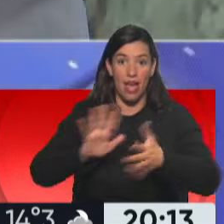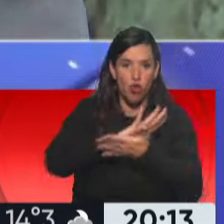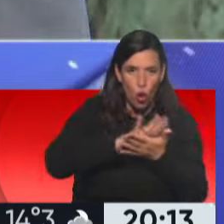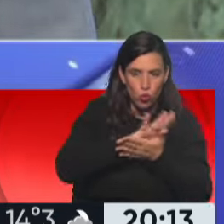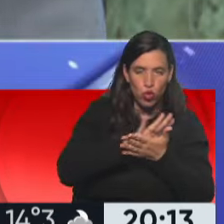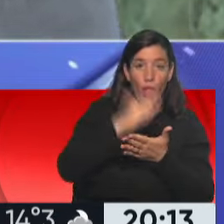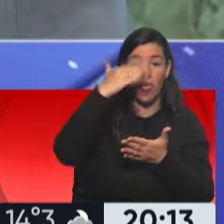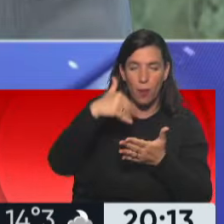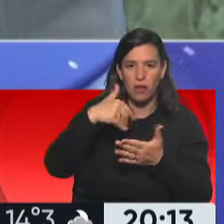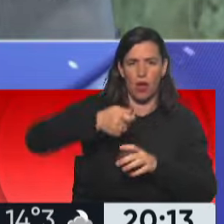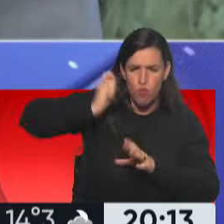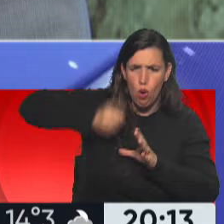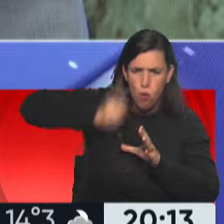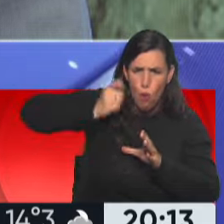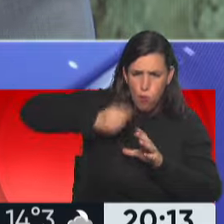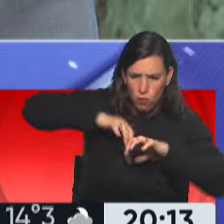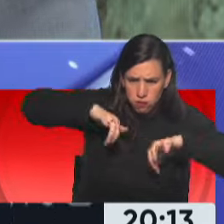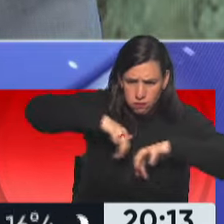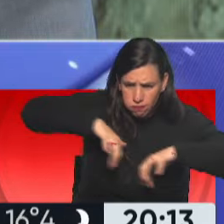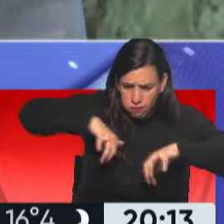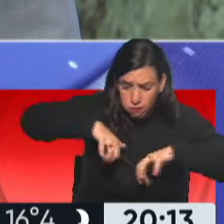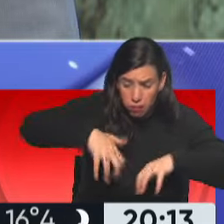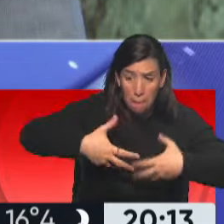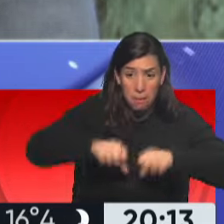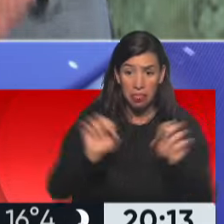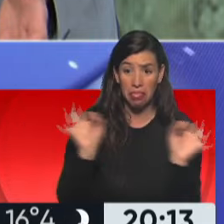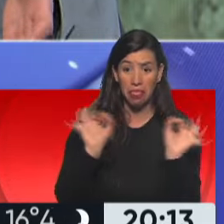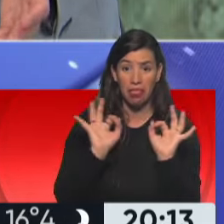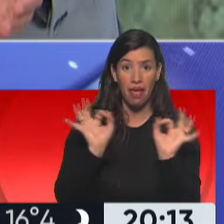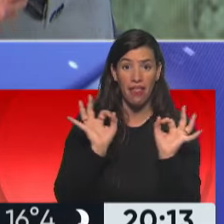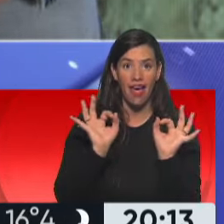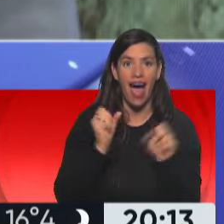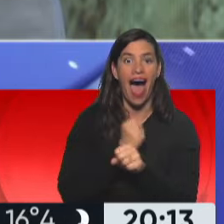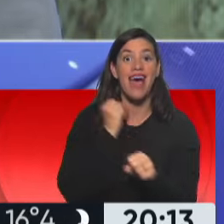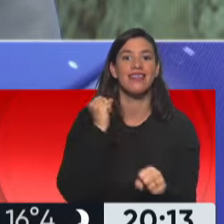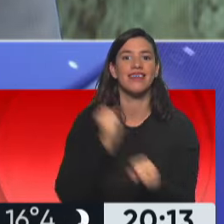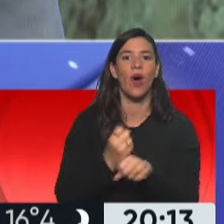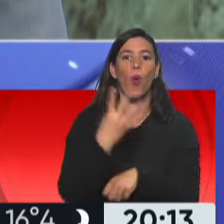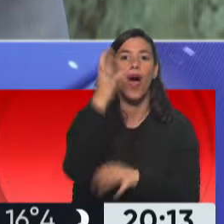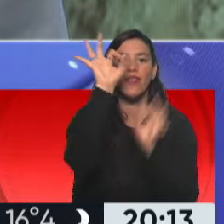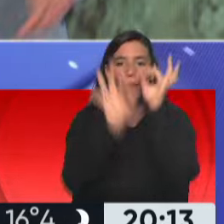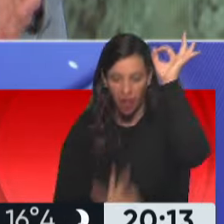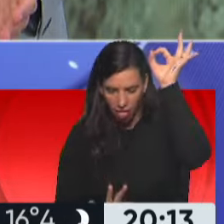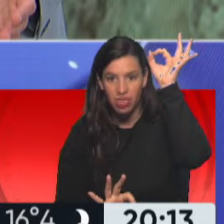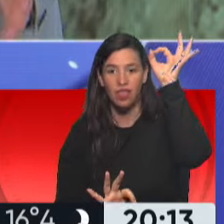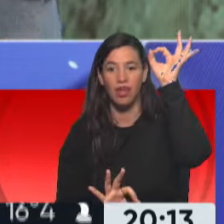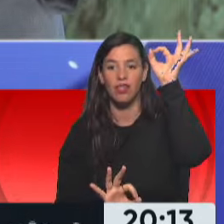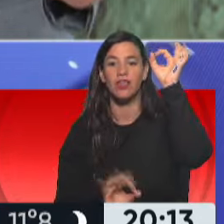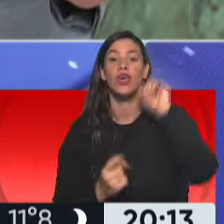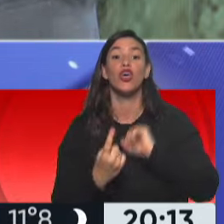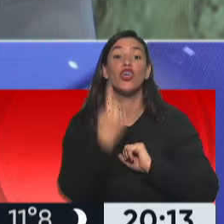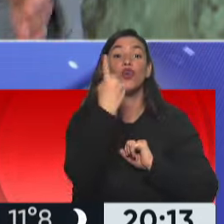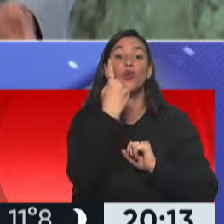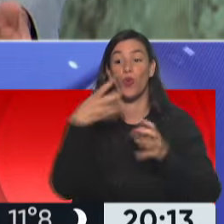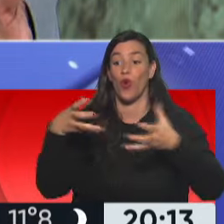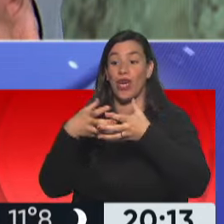problema. Sí. No iban a seguir porque no encontraban nada hasta que llegaron al cuarto metro. Y uno de los que estaba trabajando dijo,